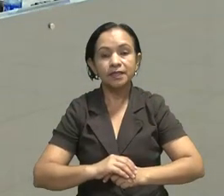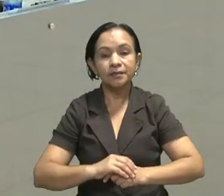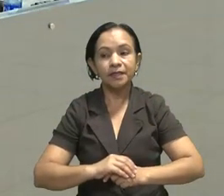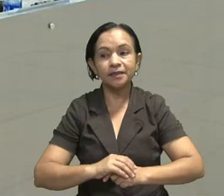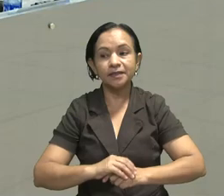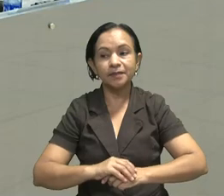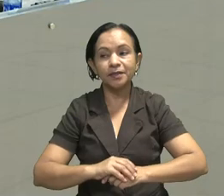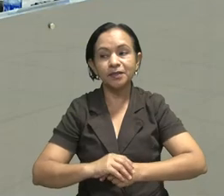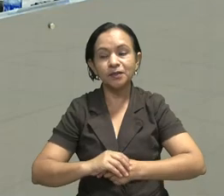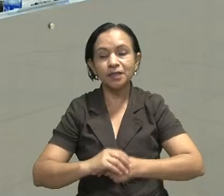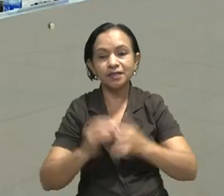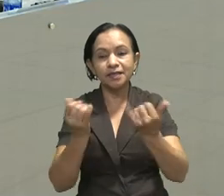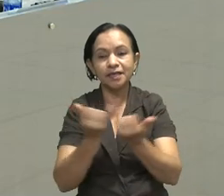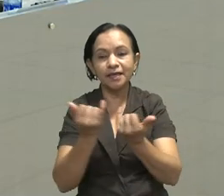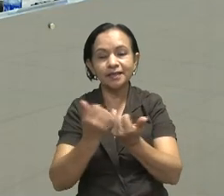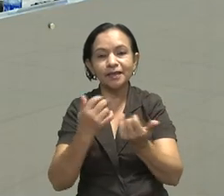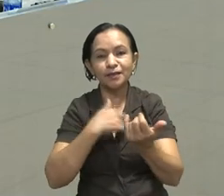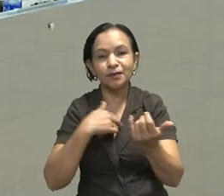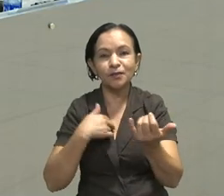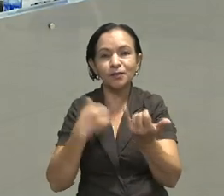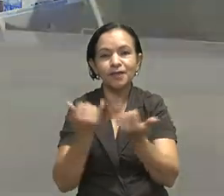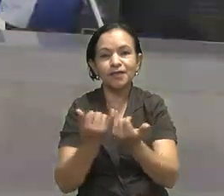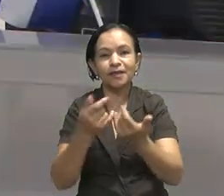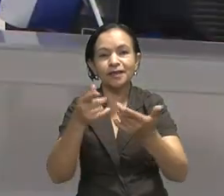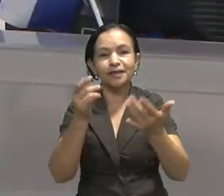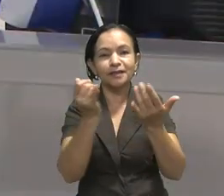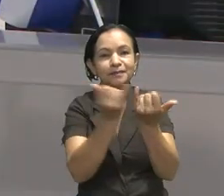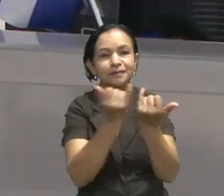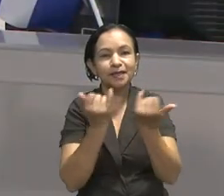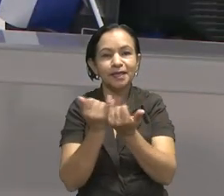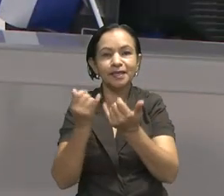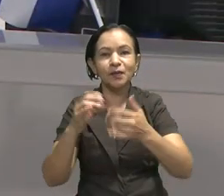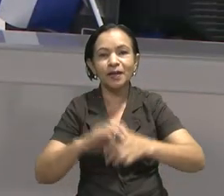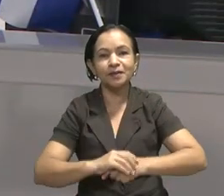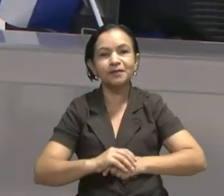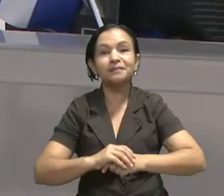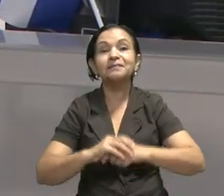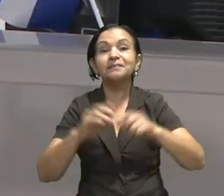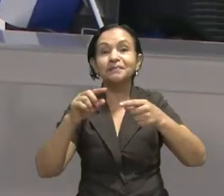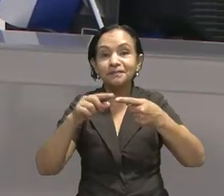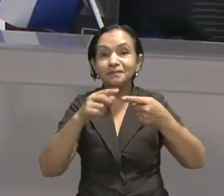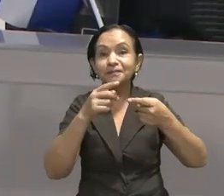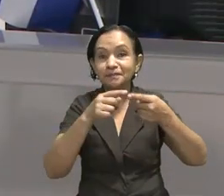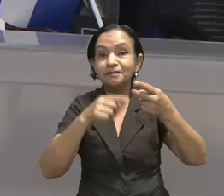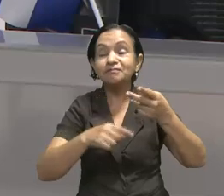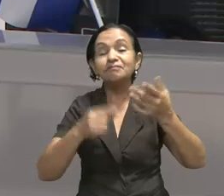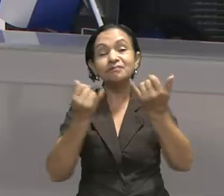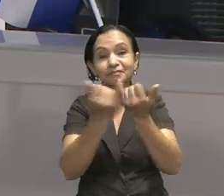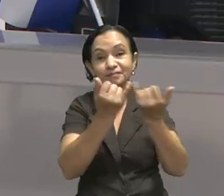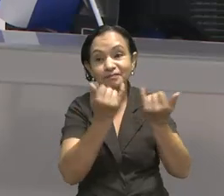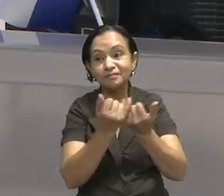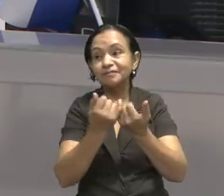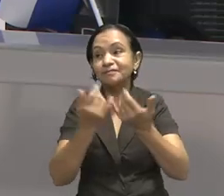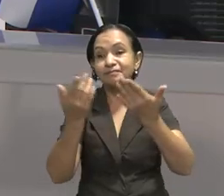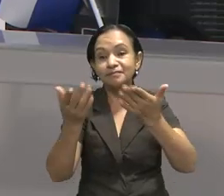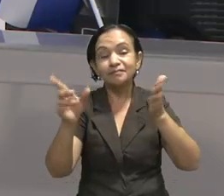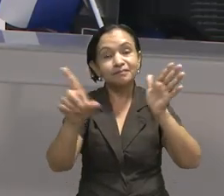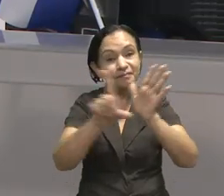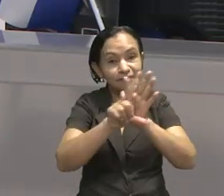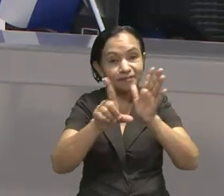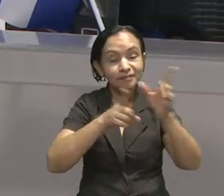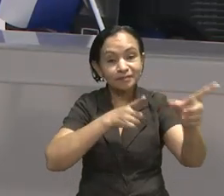Sí. Quienes colaborarán en la dirección y administración y dirección general y tendrán las funciones que esta o estas les